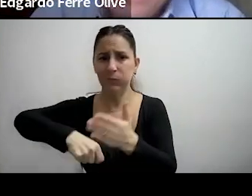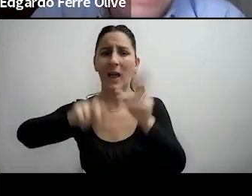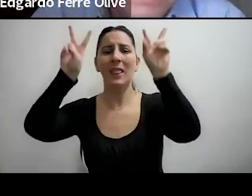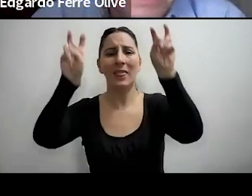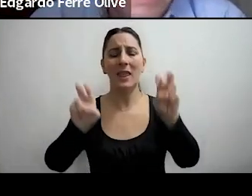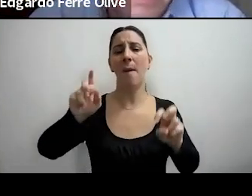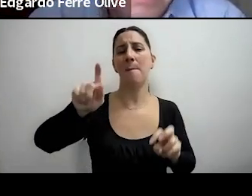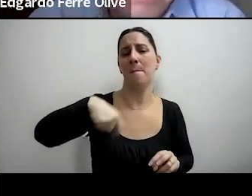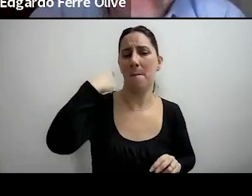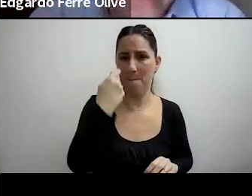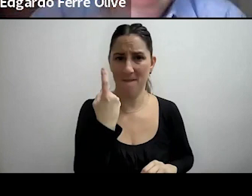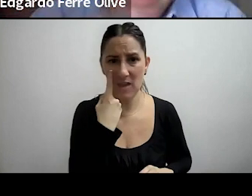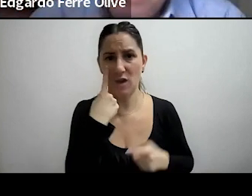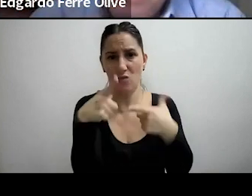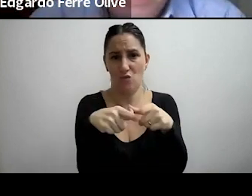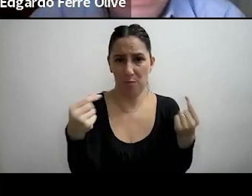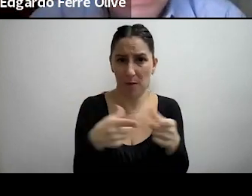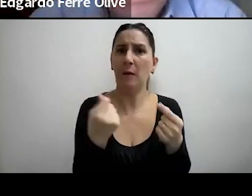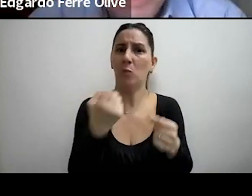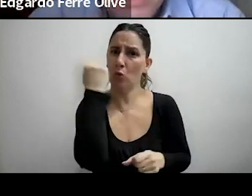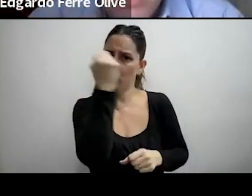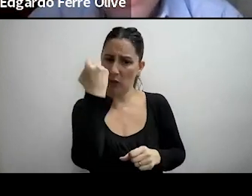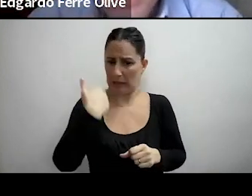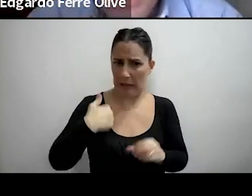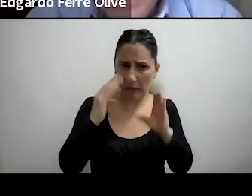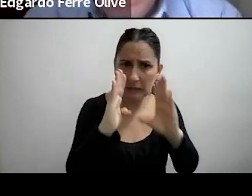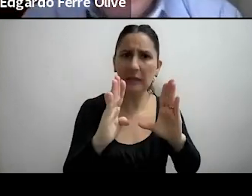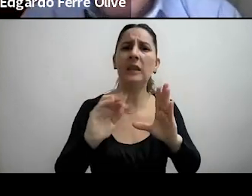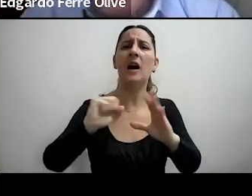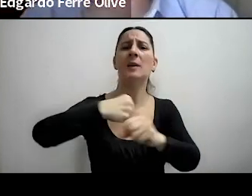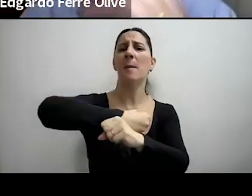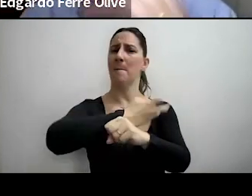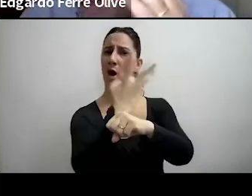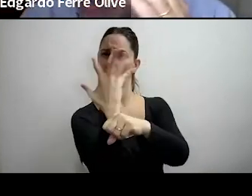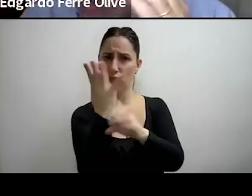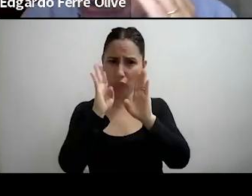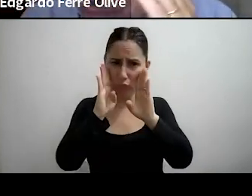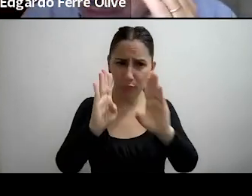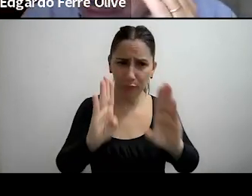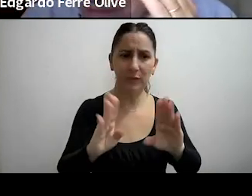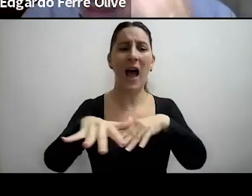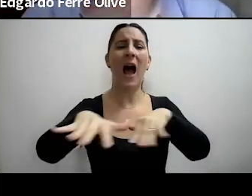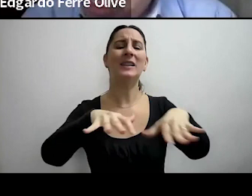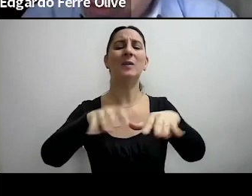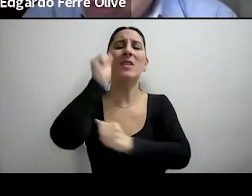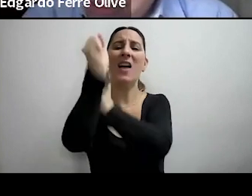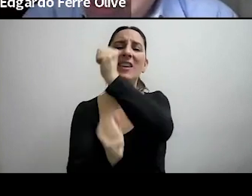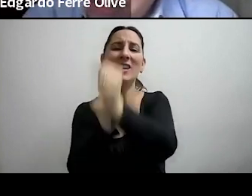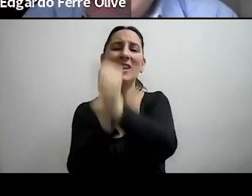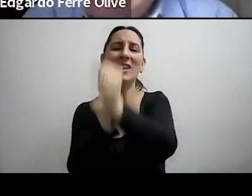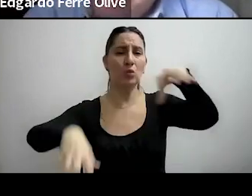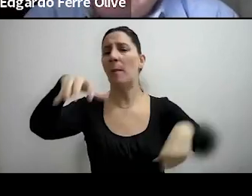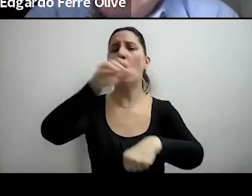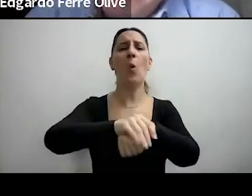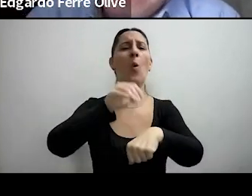mucha trascendencia a nivel de nuestro país y a nivel del Mercosur. La actividad industrial como problema ambiental se da por la contaminación